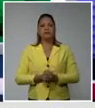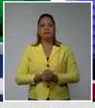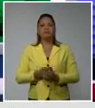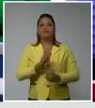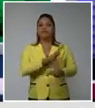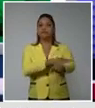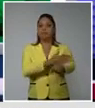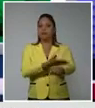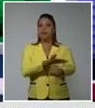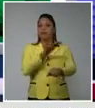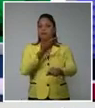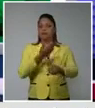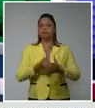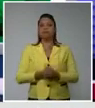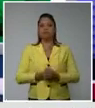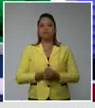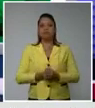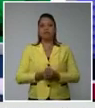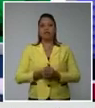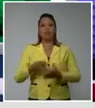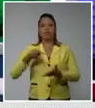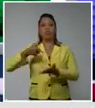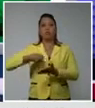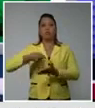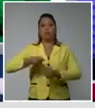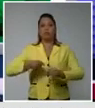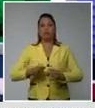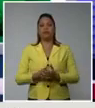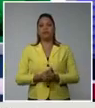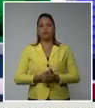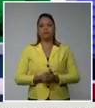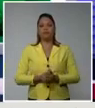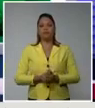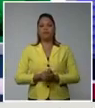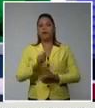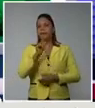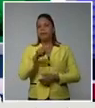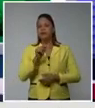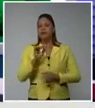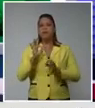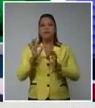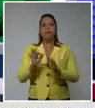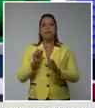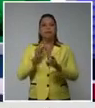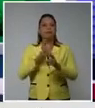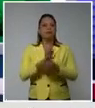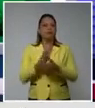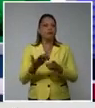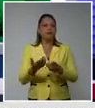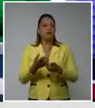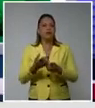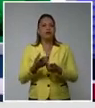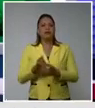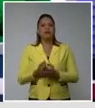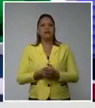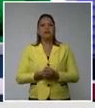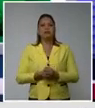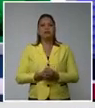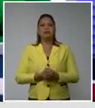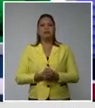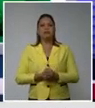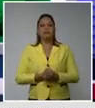hipertensión arterial y una obesidad. Esta paciente comenzó con síntomas,